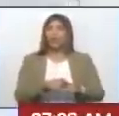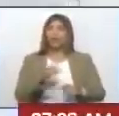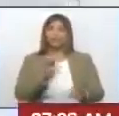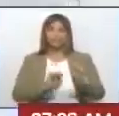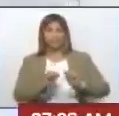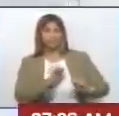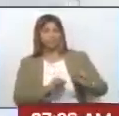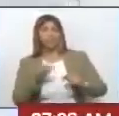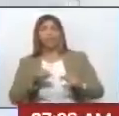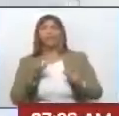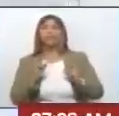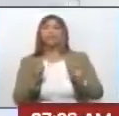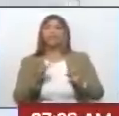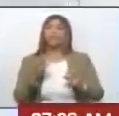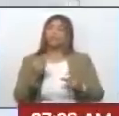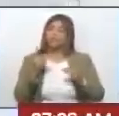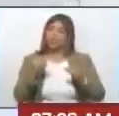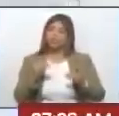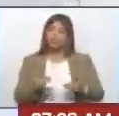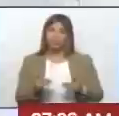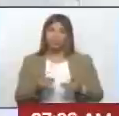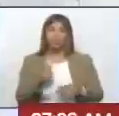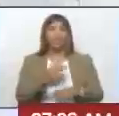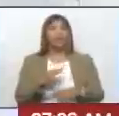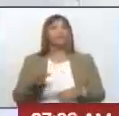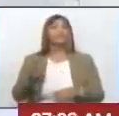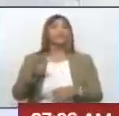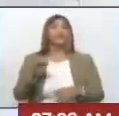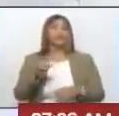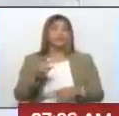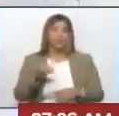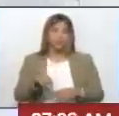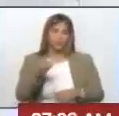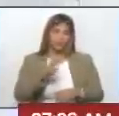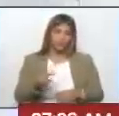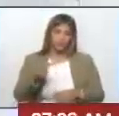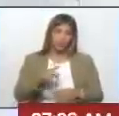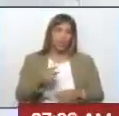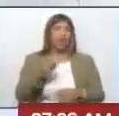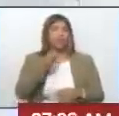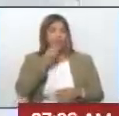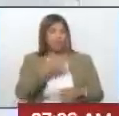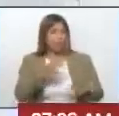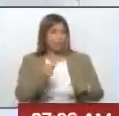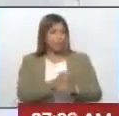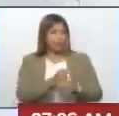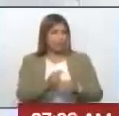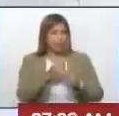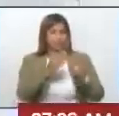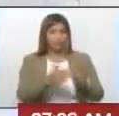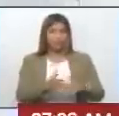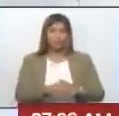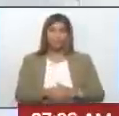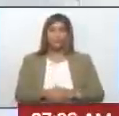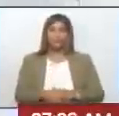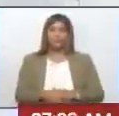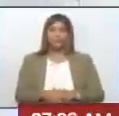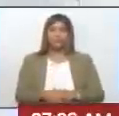mucha decisión. La Fiscalía General de la República está haciendo un gran trabajo.